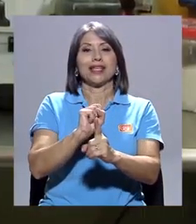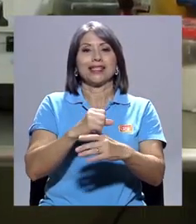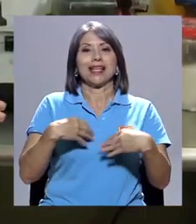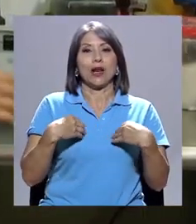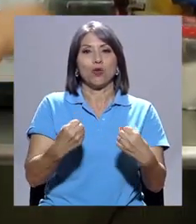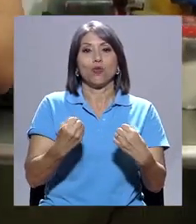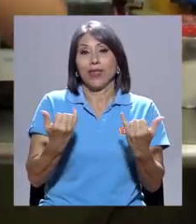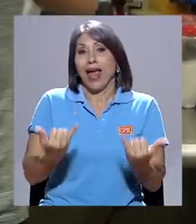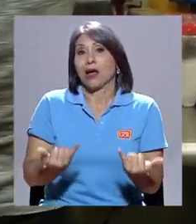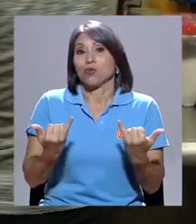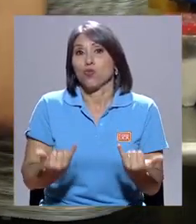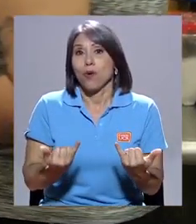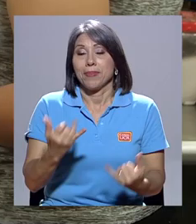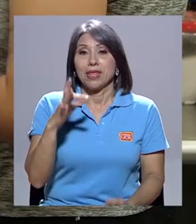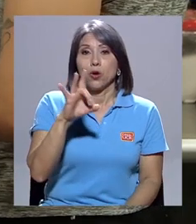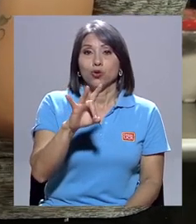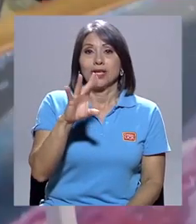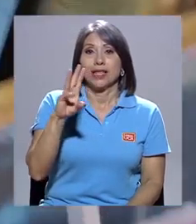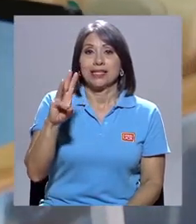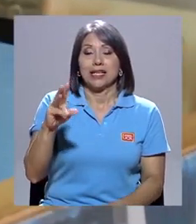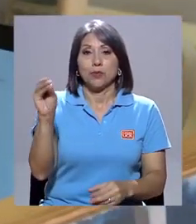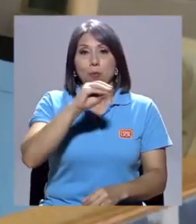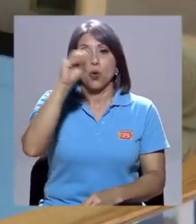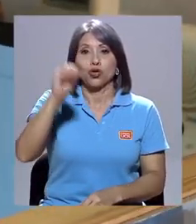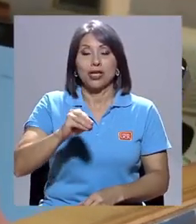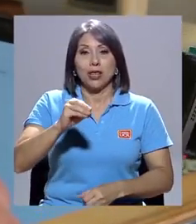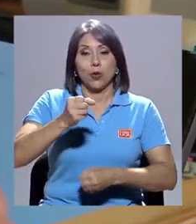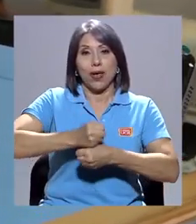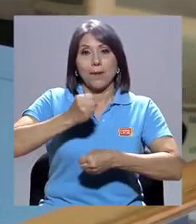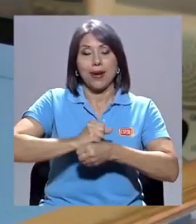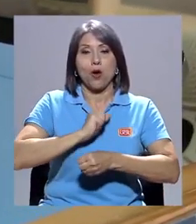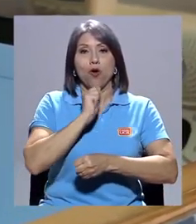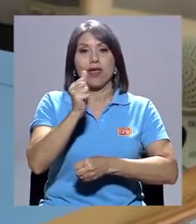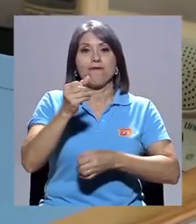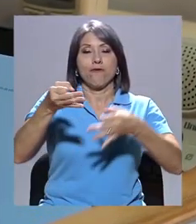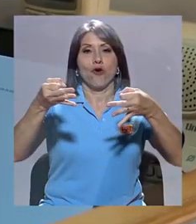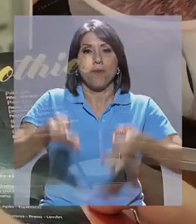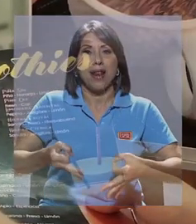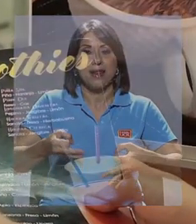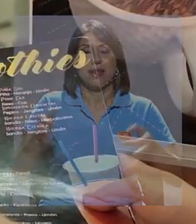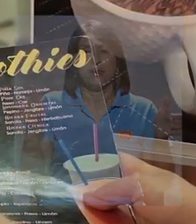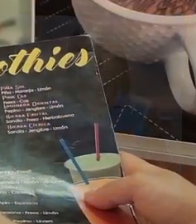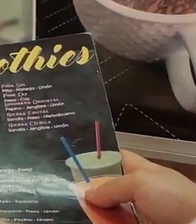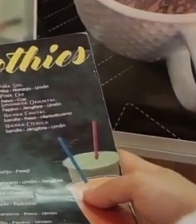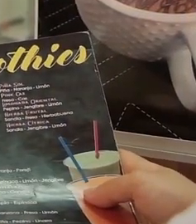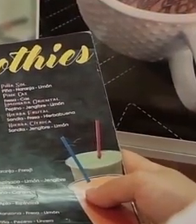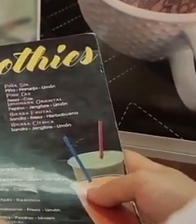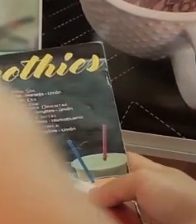Actualmente, el 86% del empleo informal de nuestro país corresponde a microempresas.